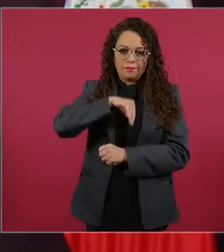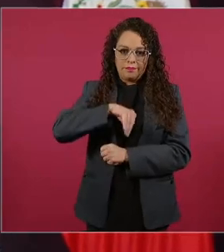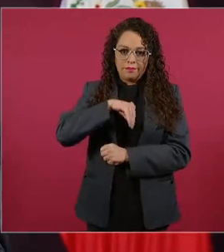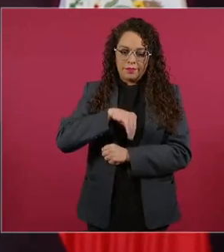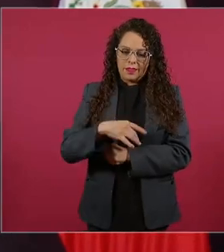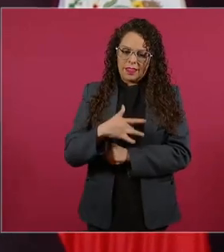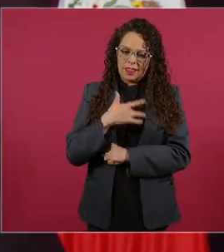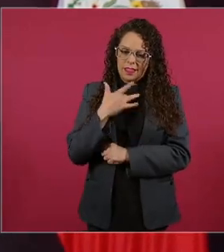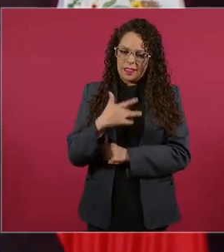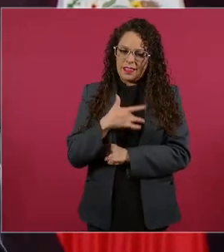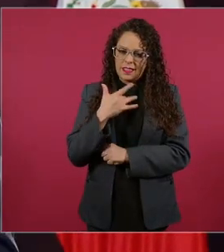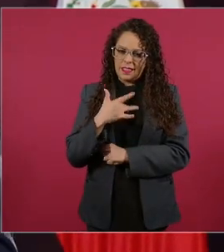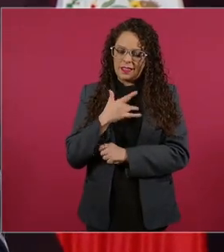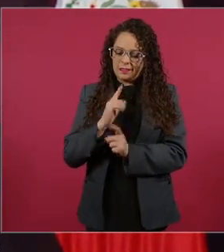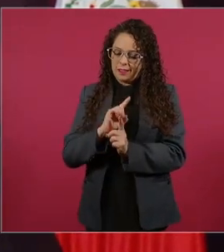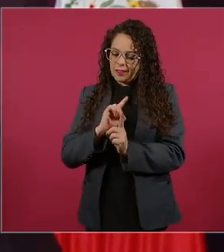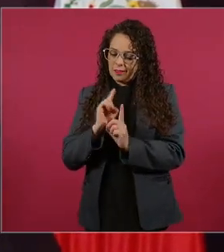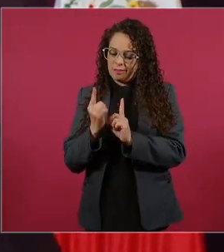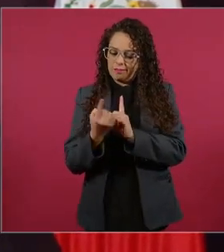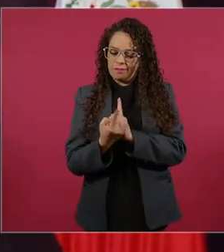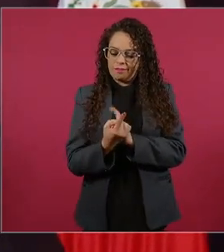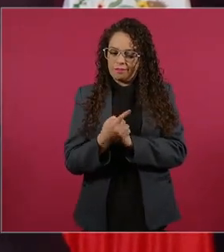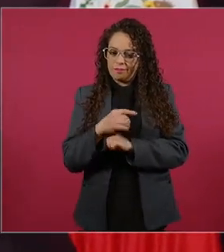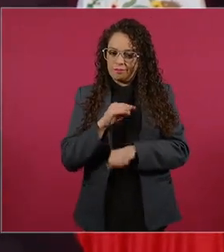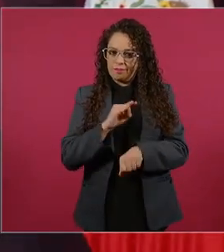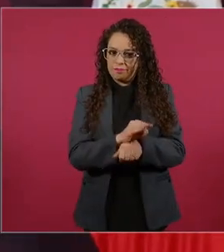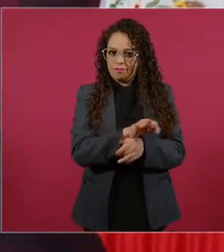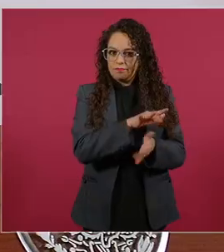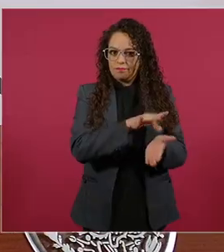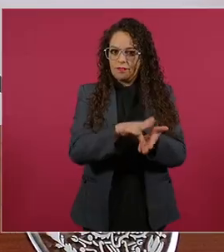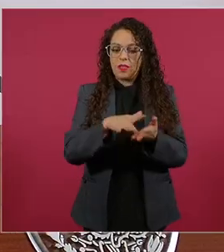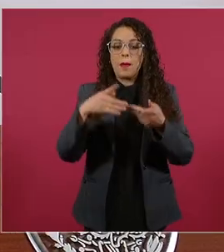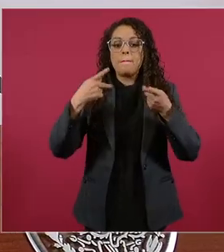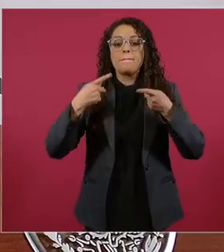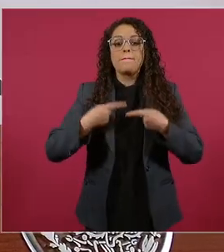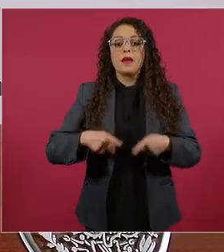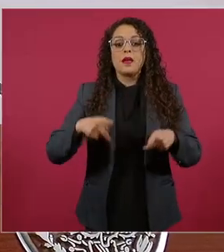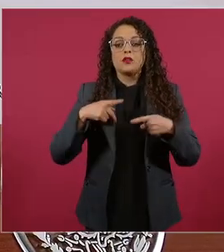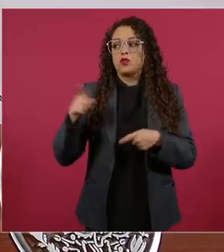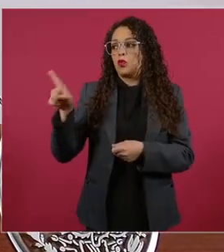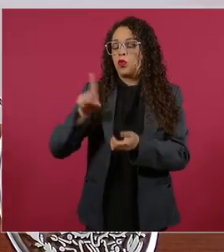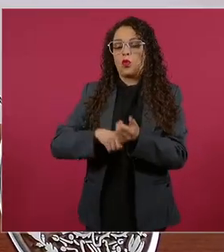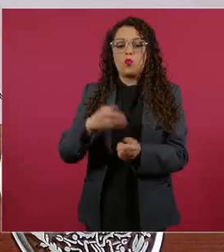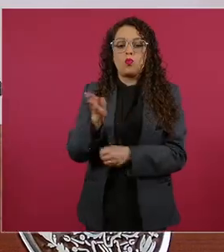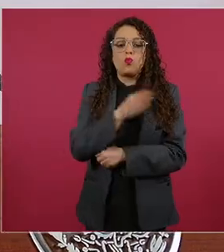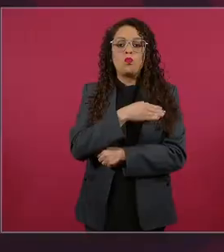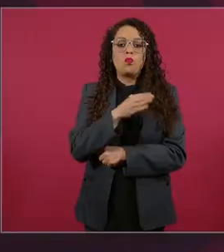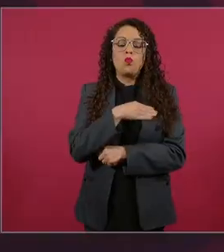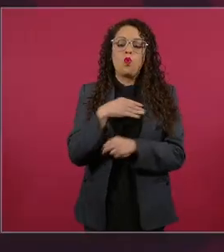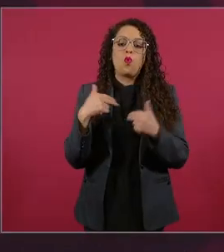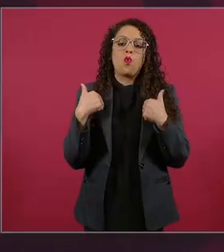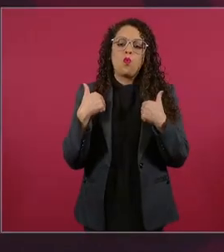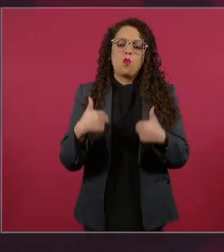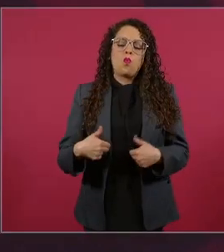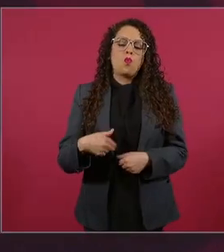¿sí? Porque se tiene que tener en este noble oficio